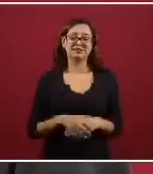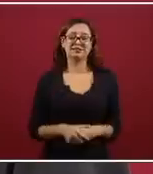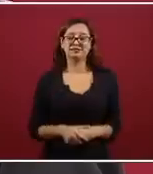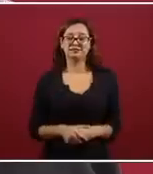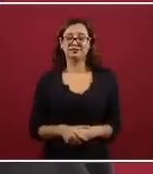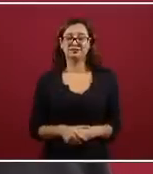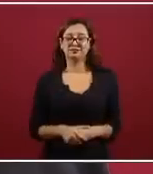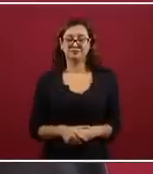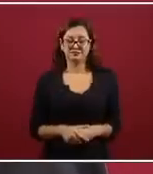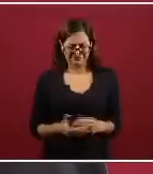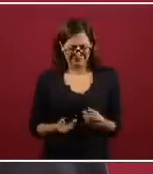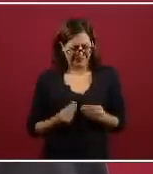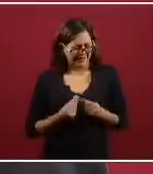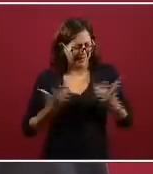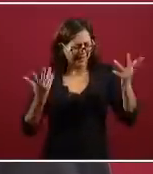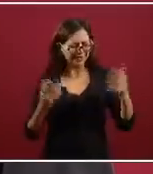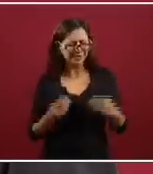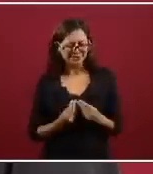Pero claro,